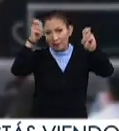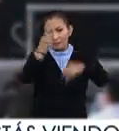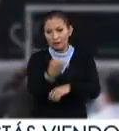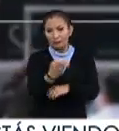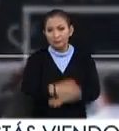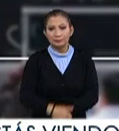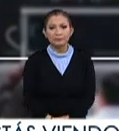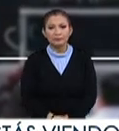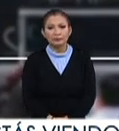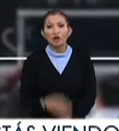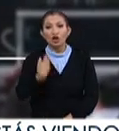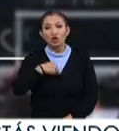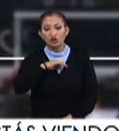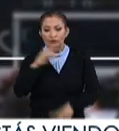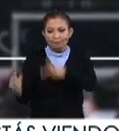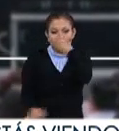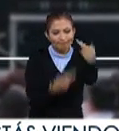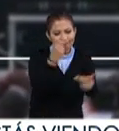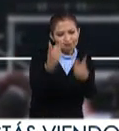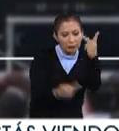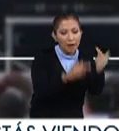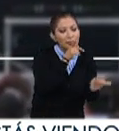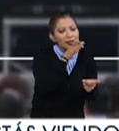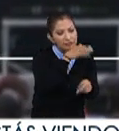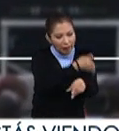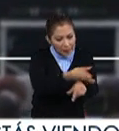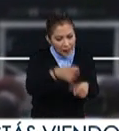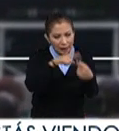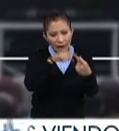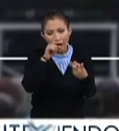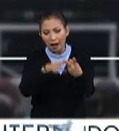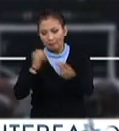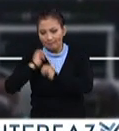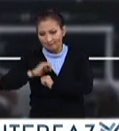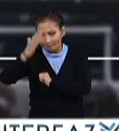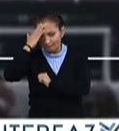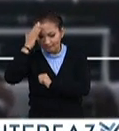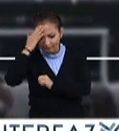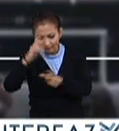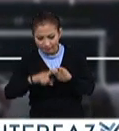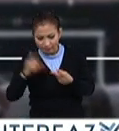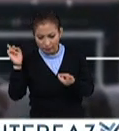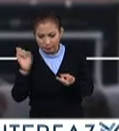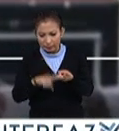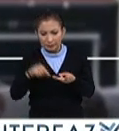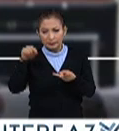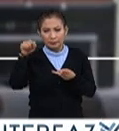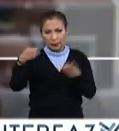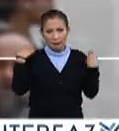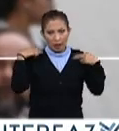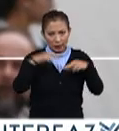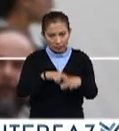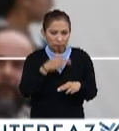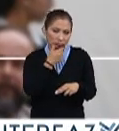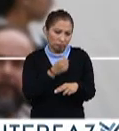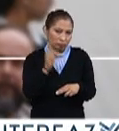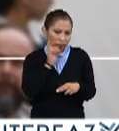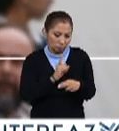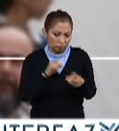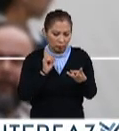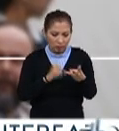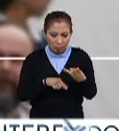materia. Vamos a hacer una consulta entre padres de familia, autoridades, maestras obviamente